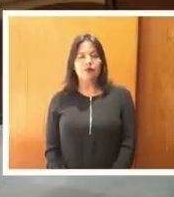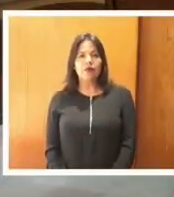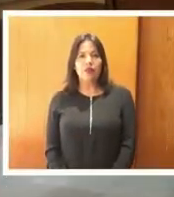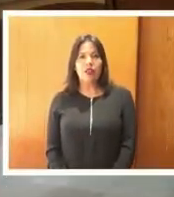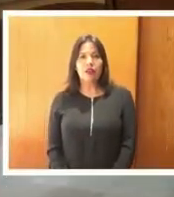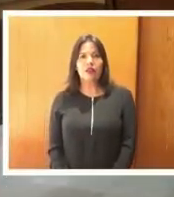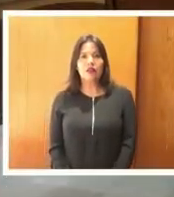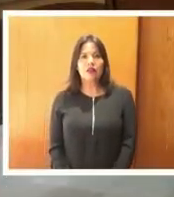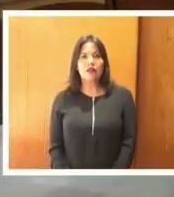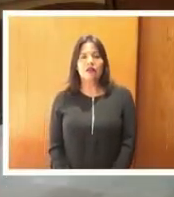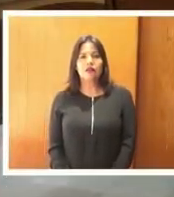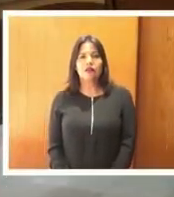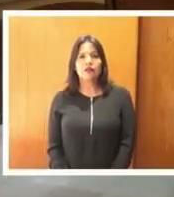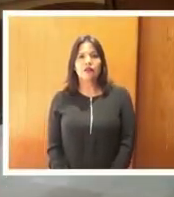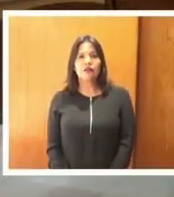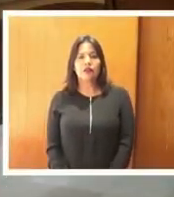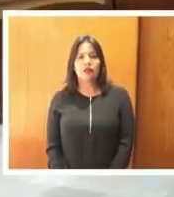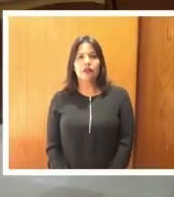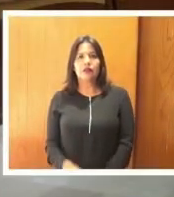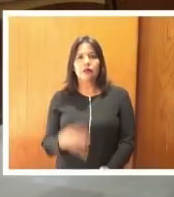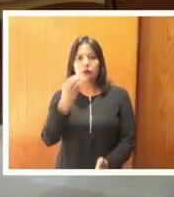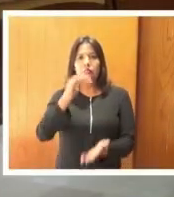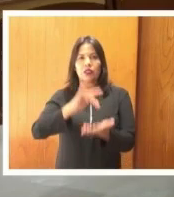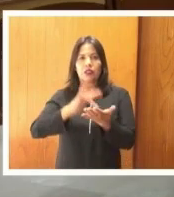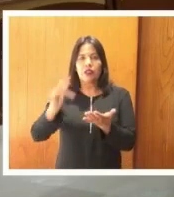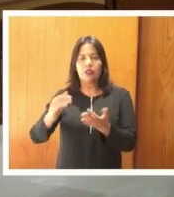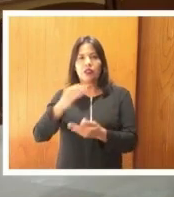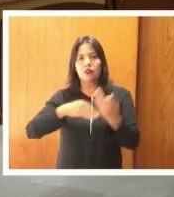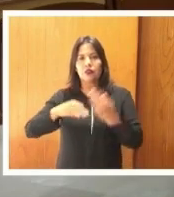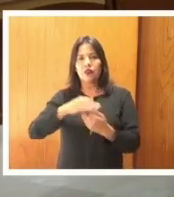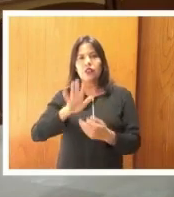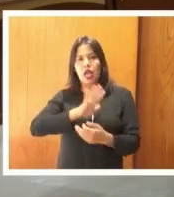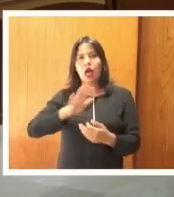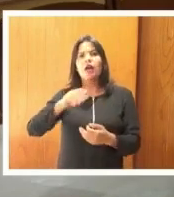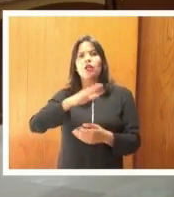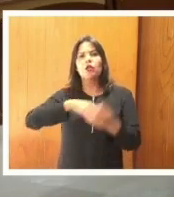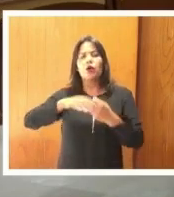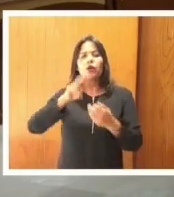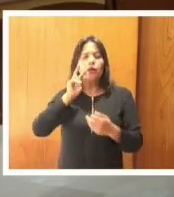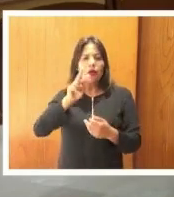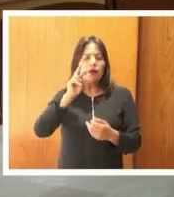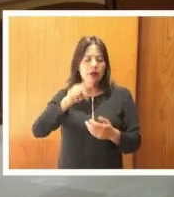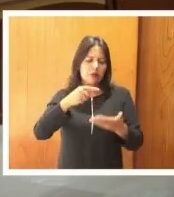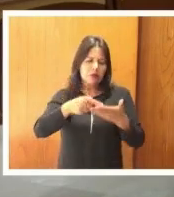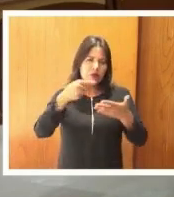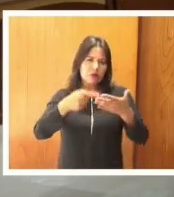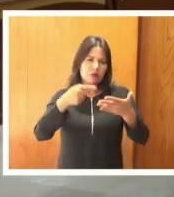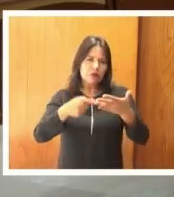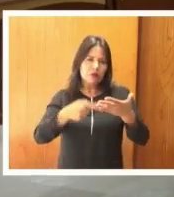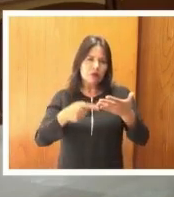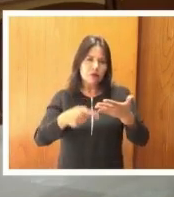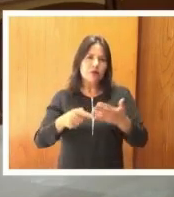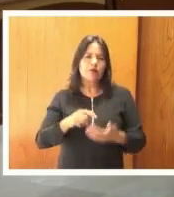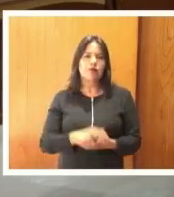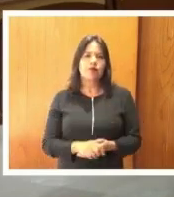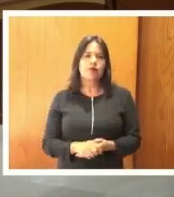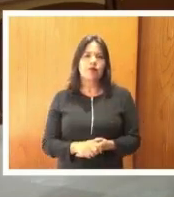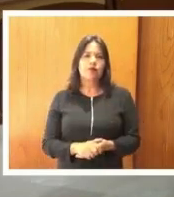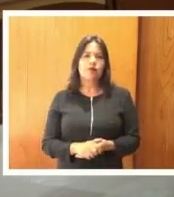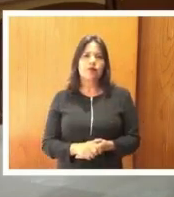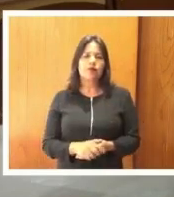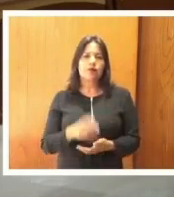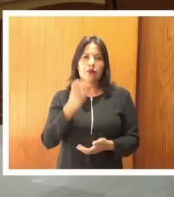Muchas gracias a todos. Hemos agotado todos y cada uno de los puntos relacionados en este orden del día, por lo